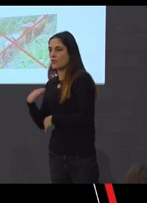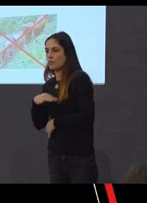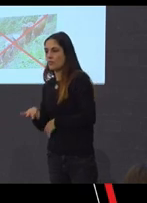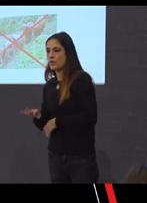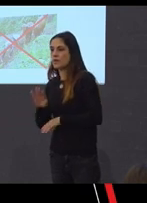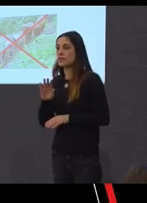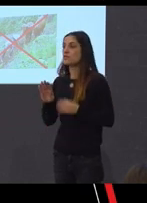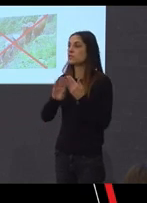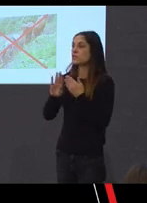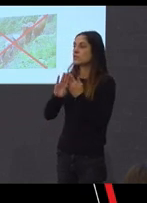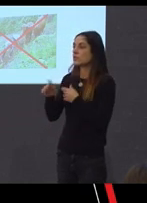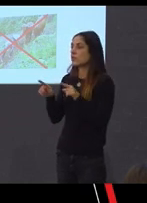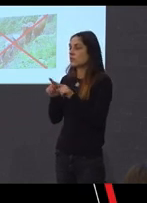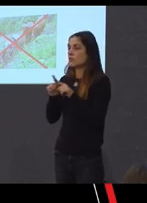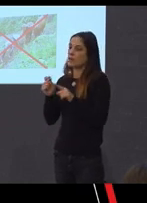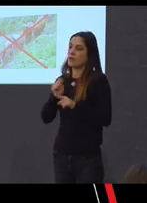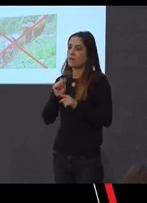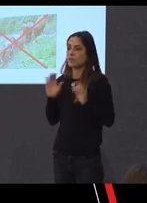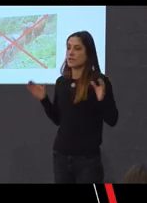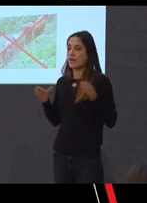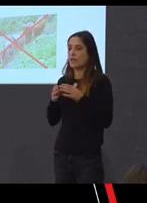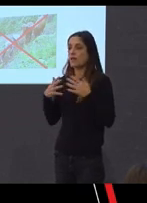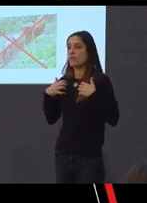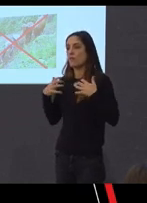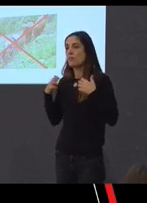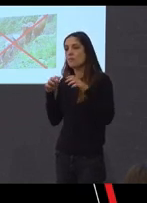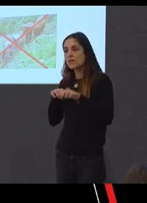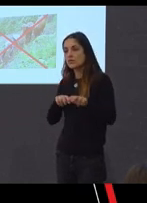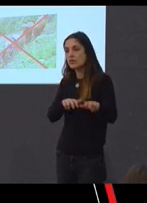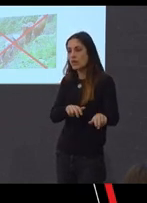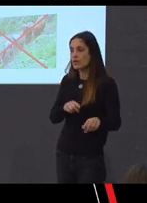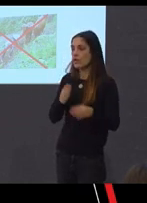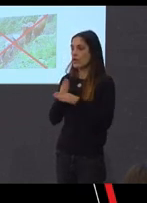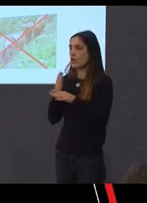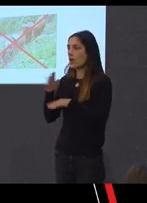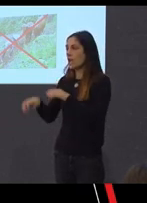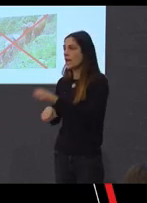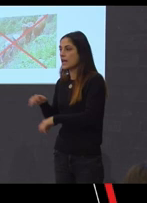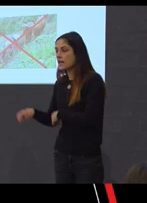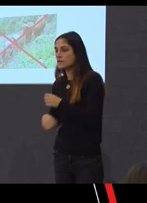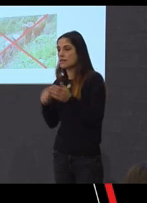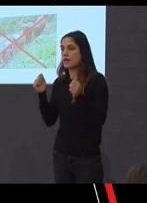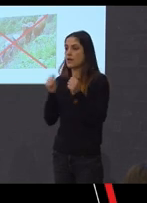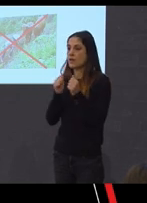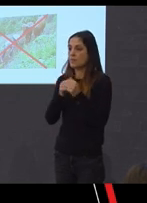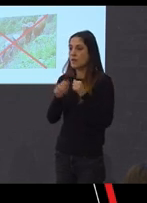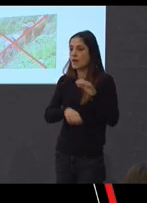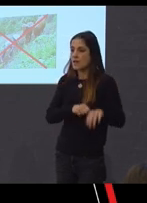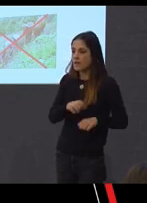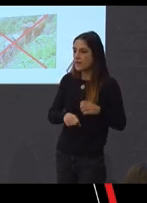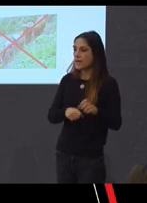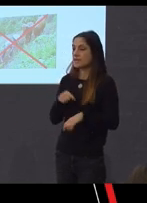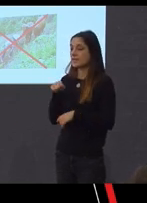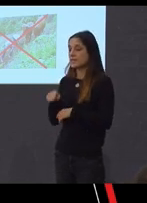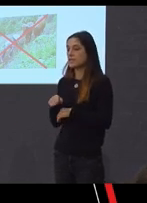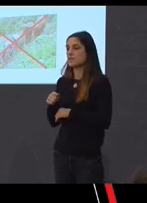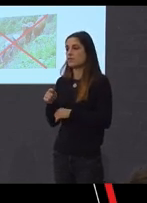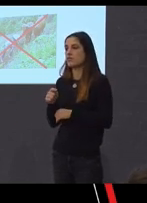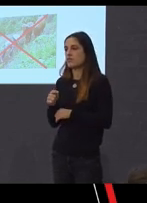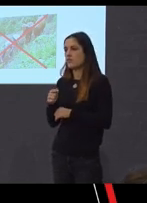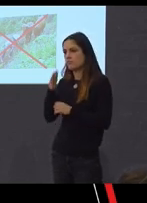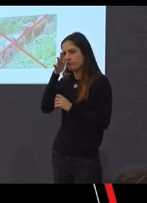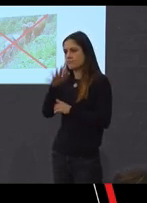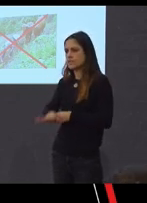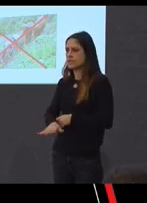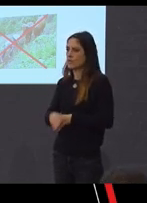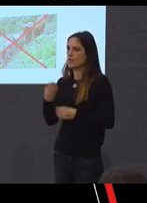seus aproveitamentos de pastoreo, de recolleita de leñas, de recolleita de pedras, e isto conlevou tamén a importantes sancións de